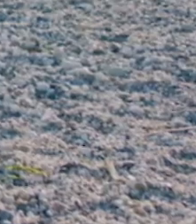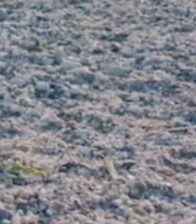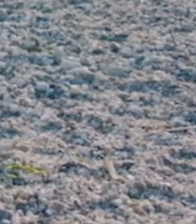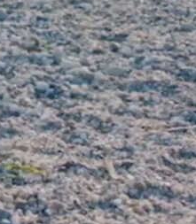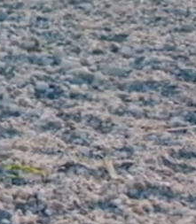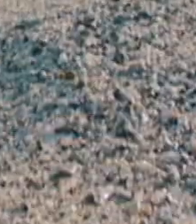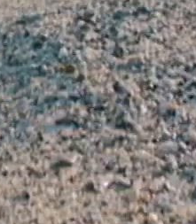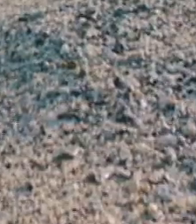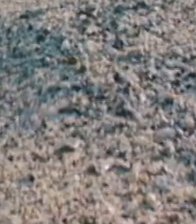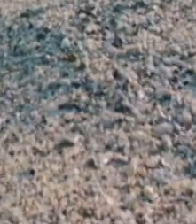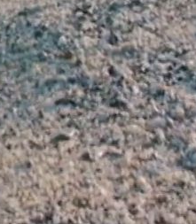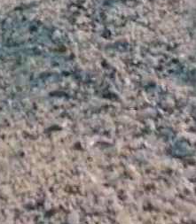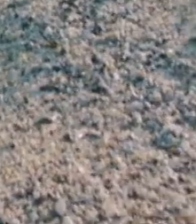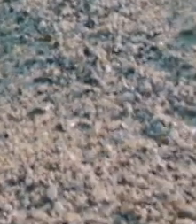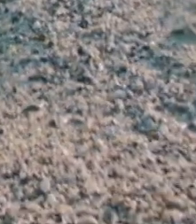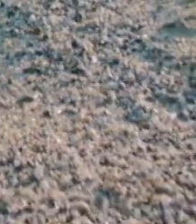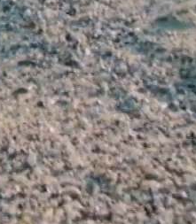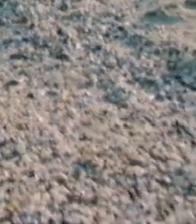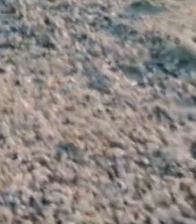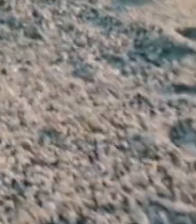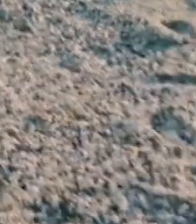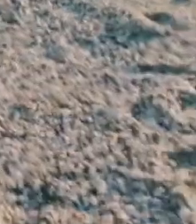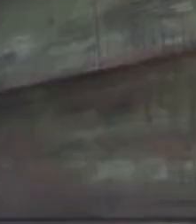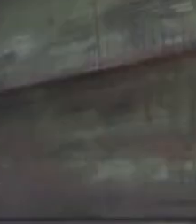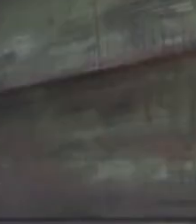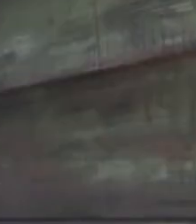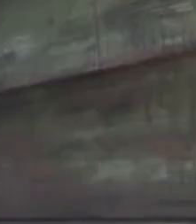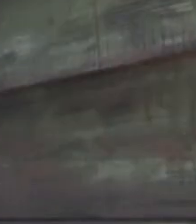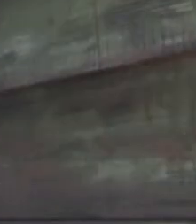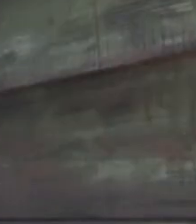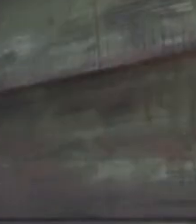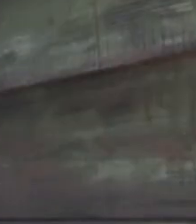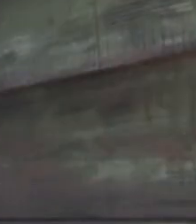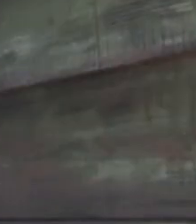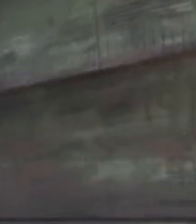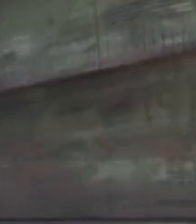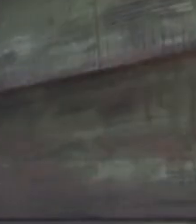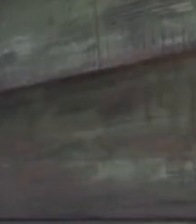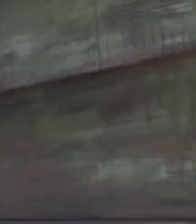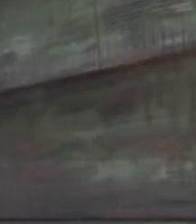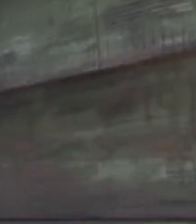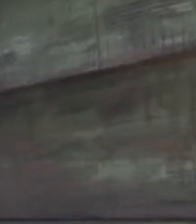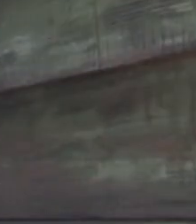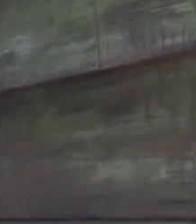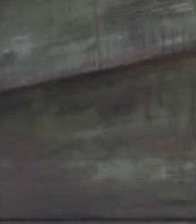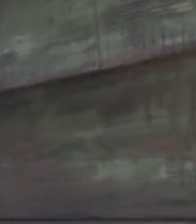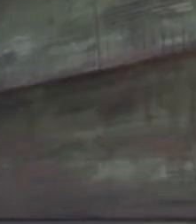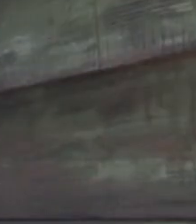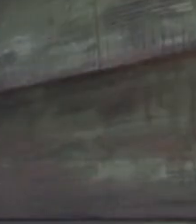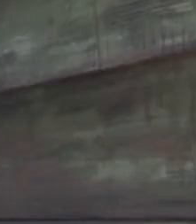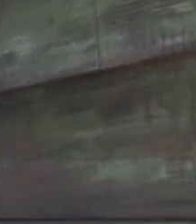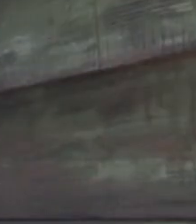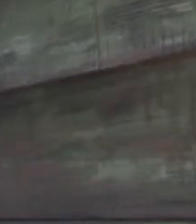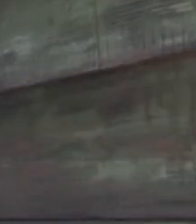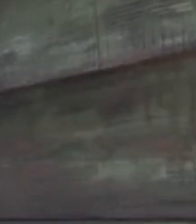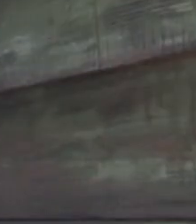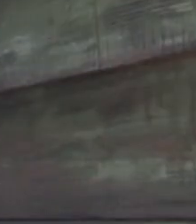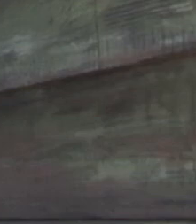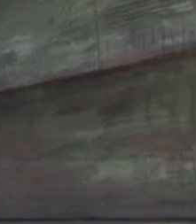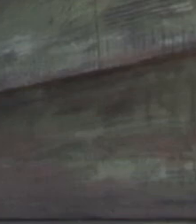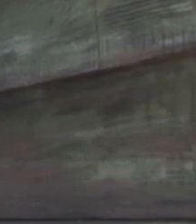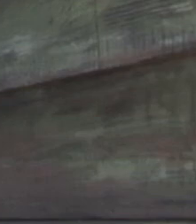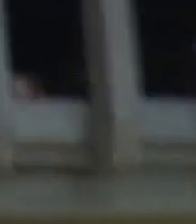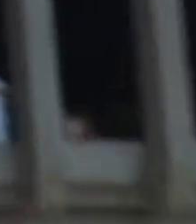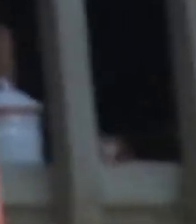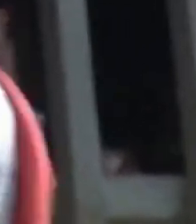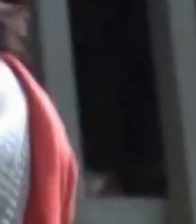Esta semana en Mampuku, barriga llena. ¡Llama a alguien! ¿A quién? ¡Llama a la partera! ¡Llamen